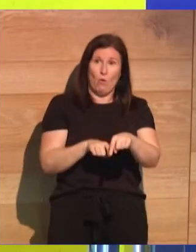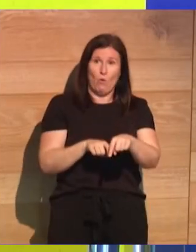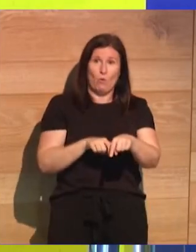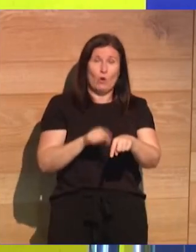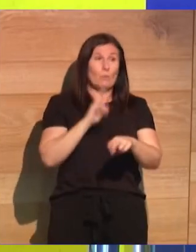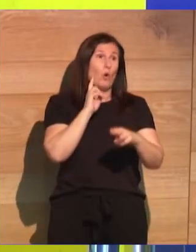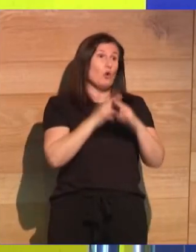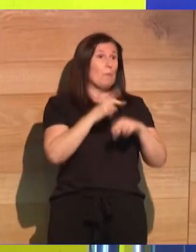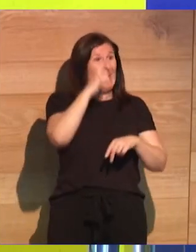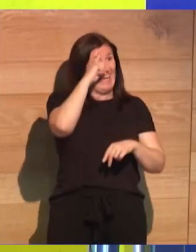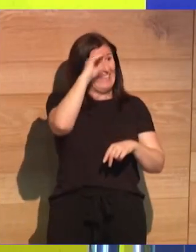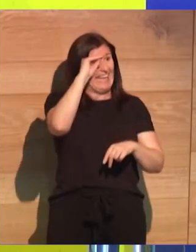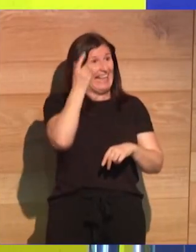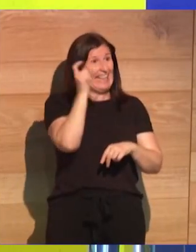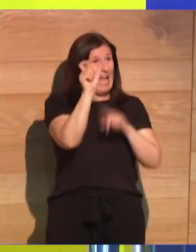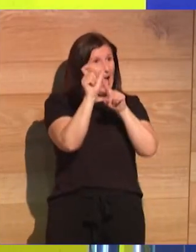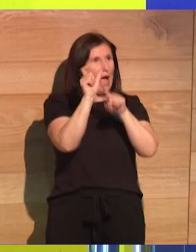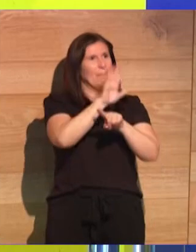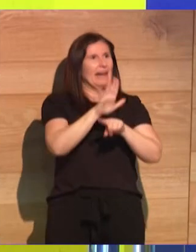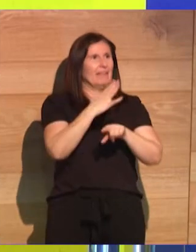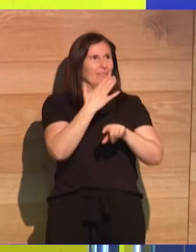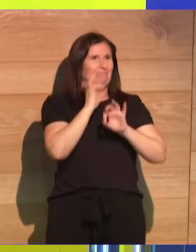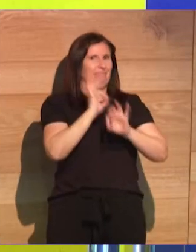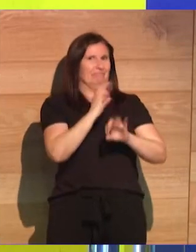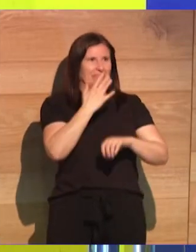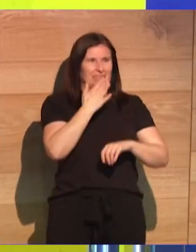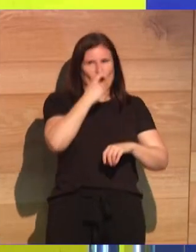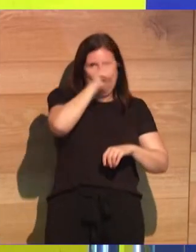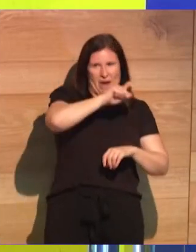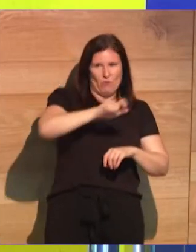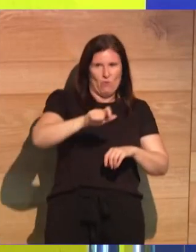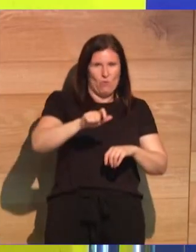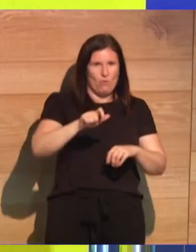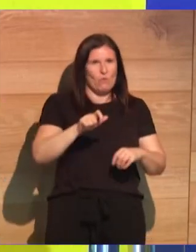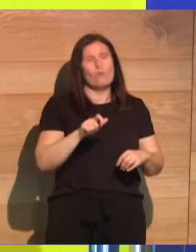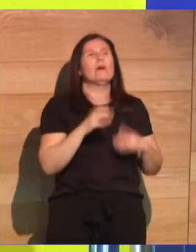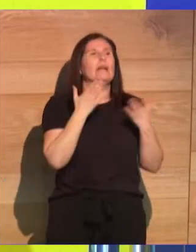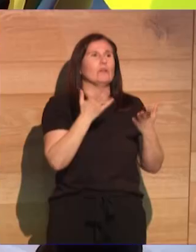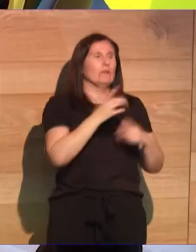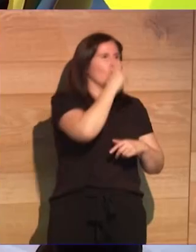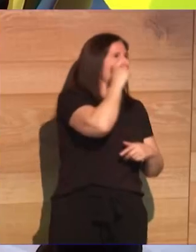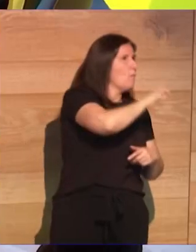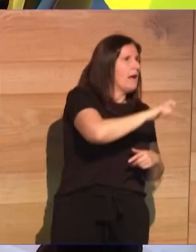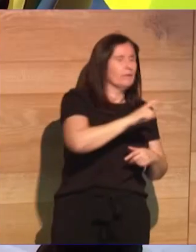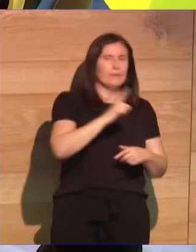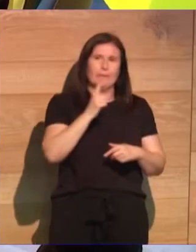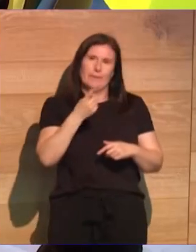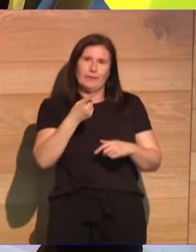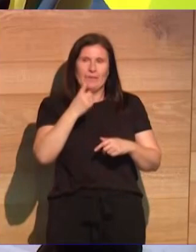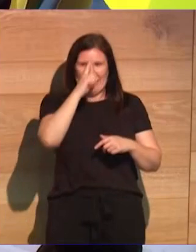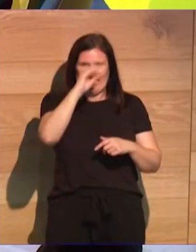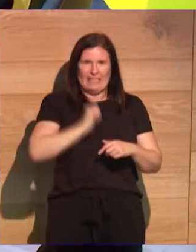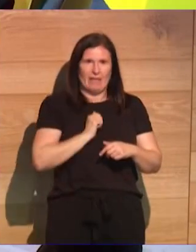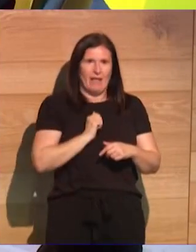ese nombre perverso que le da esa característica de ser humano. Luego, ¿en qué nos diferencia? Desde mi punto de